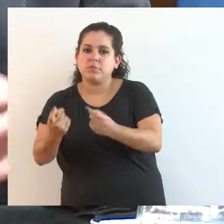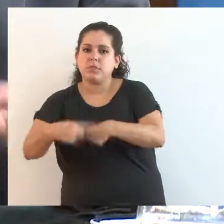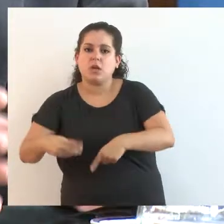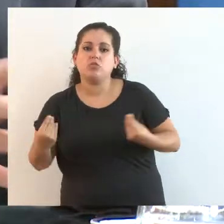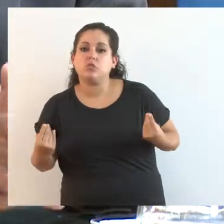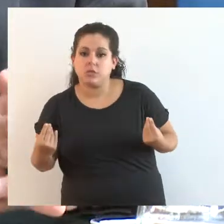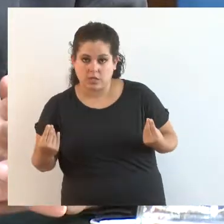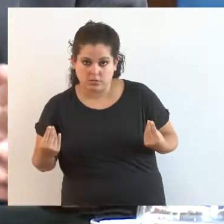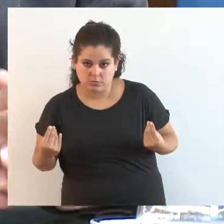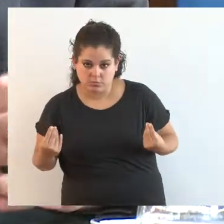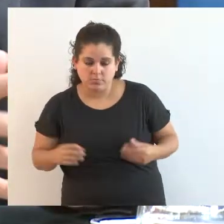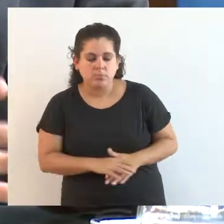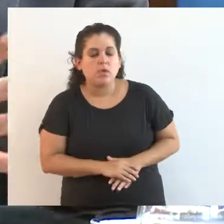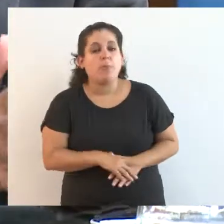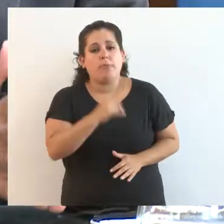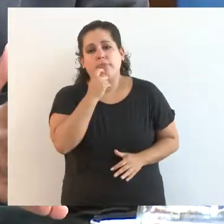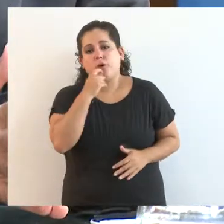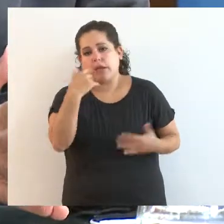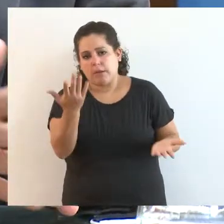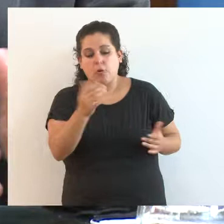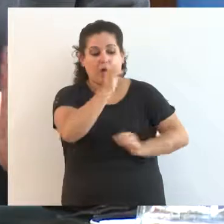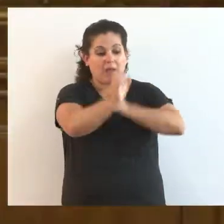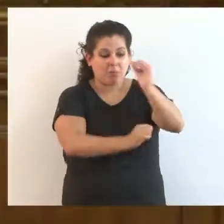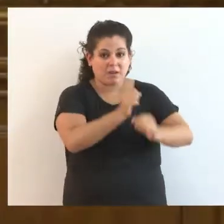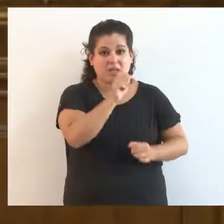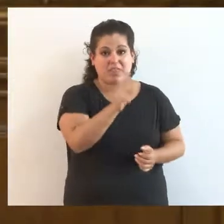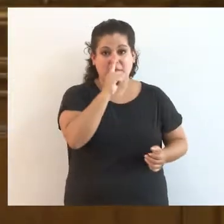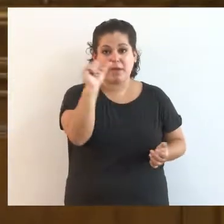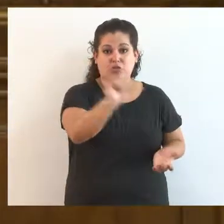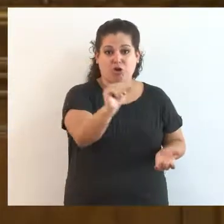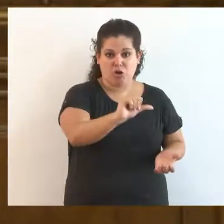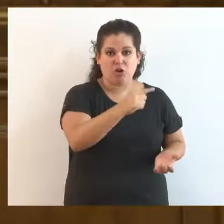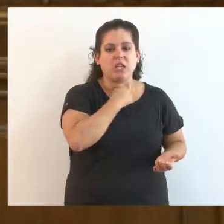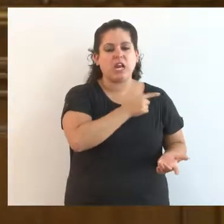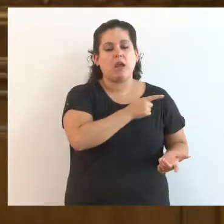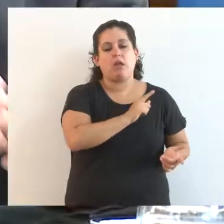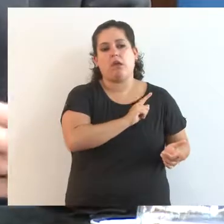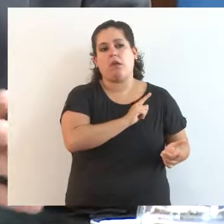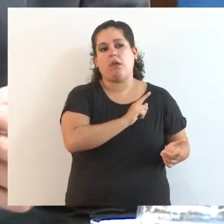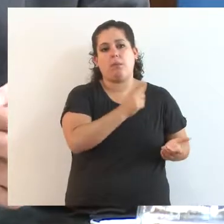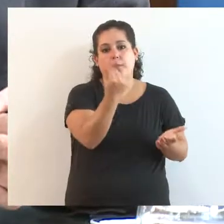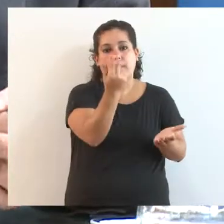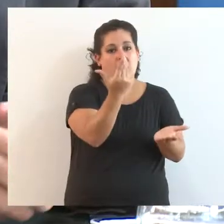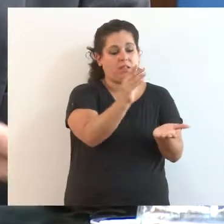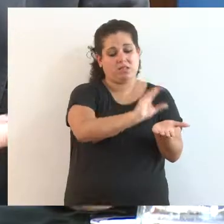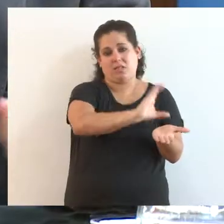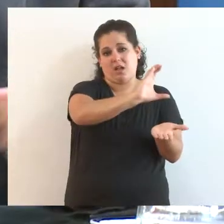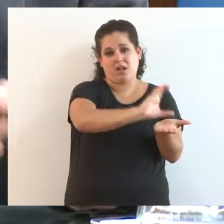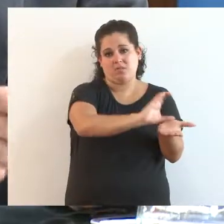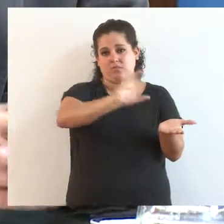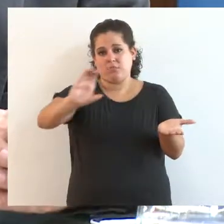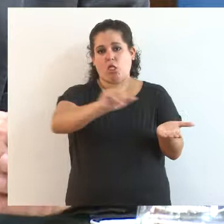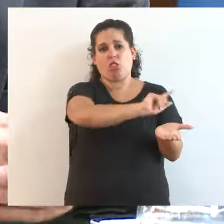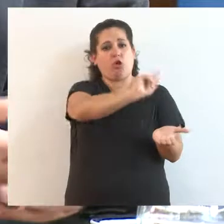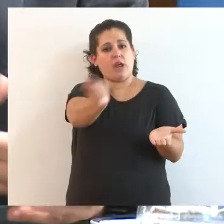necesitan determinadas obras. Por ejemplo, una empresa petrolera quiere invertir o quiere destinar